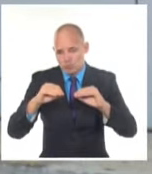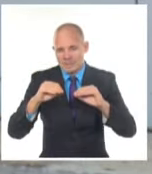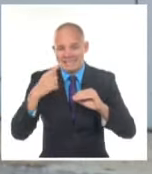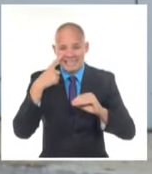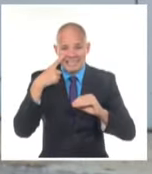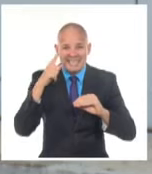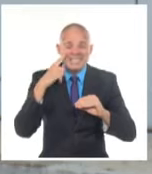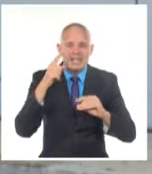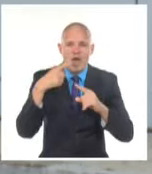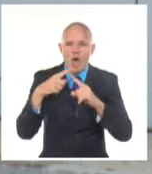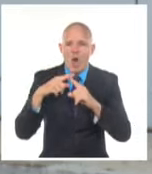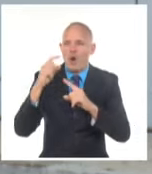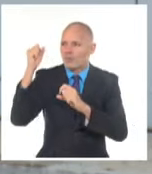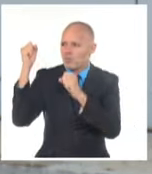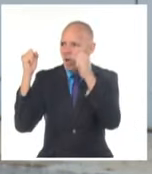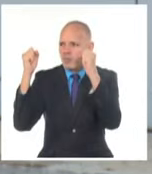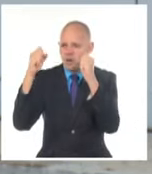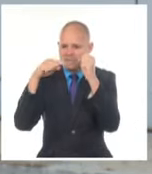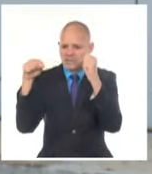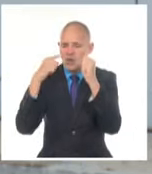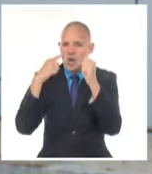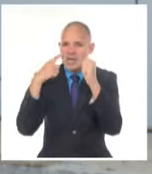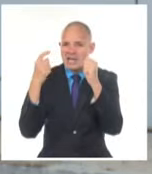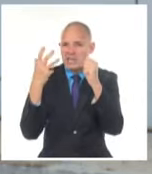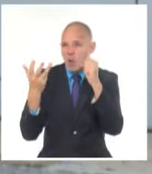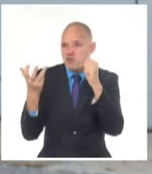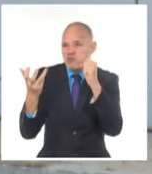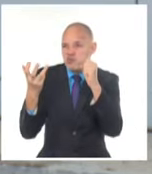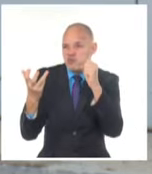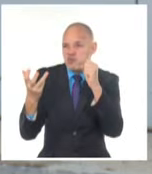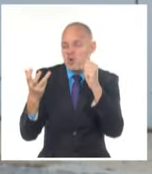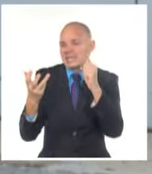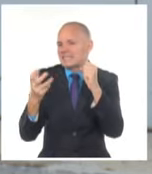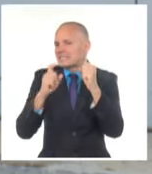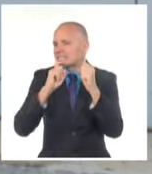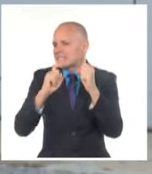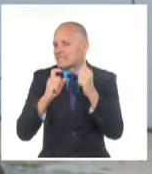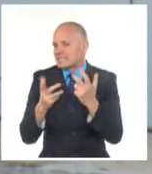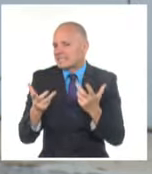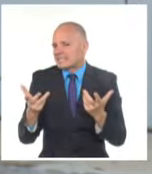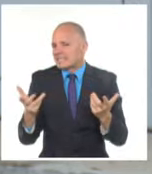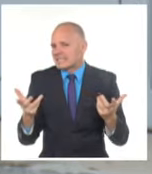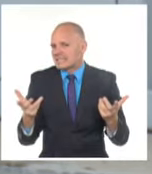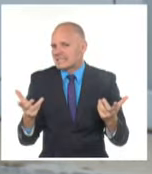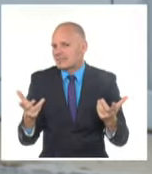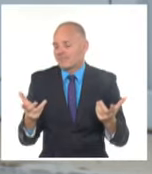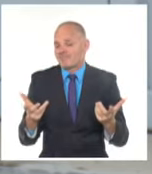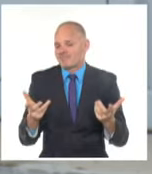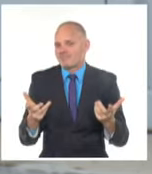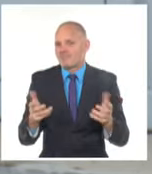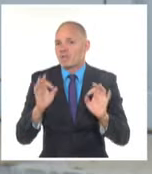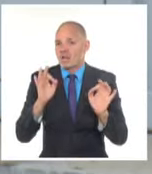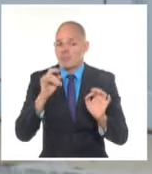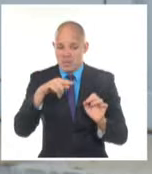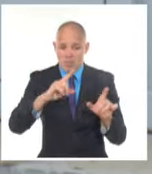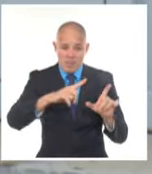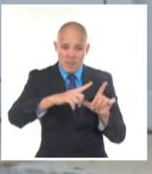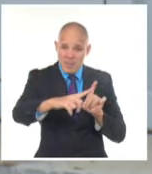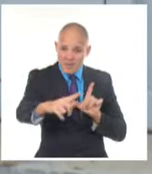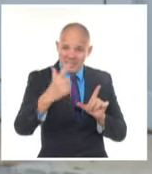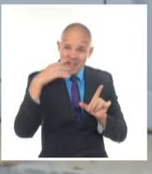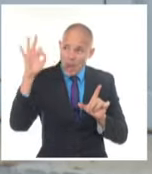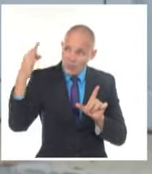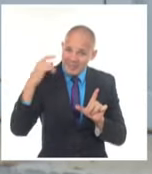la calidad del servicio que prestamos no es el idóneo, y el parque en el pico del mediodía al menos lo va a solucionar